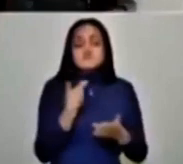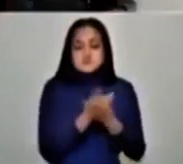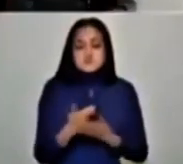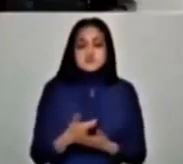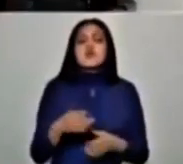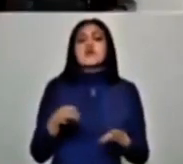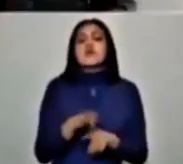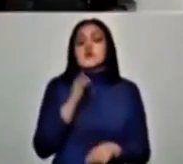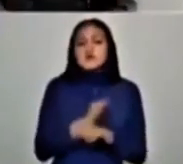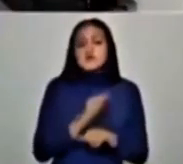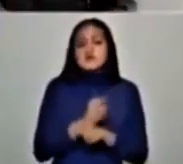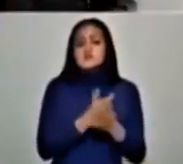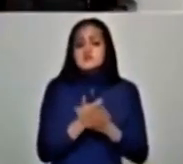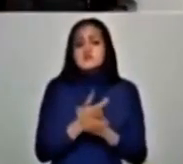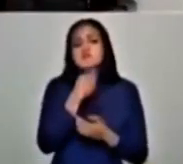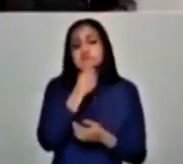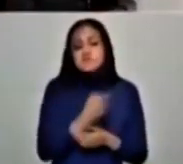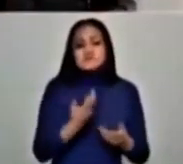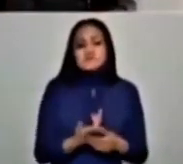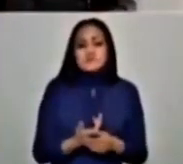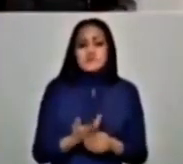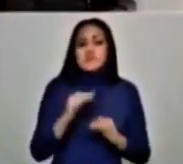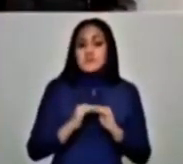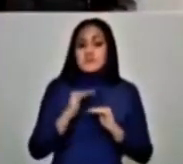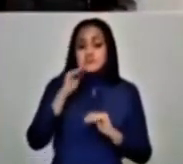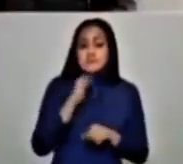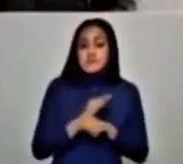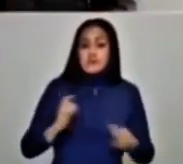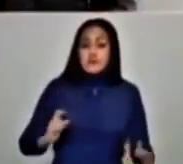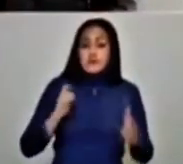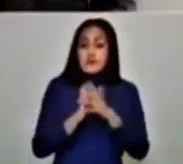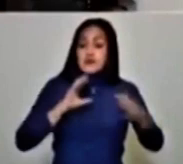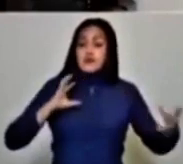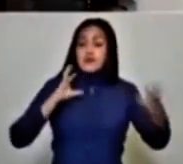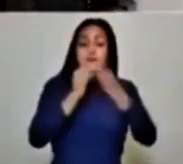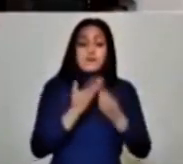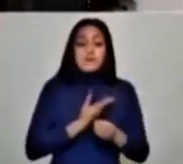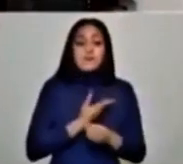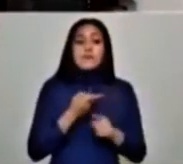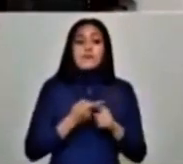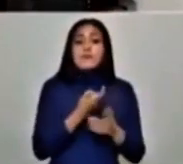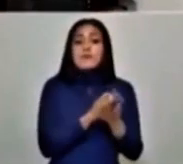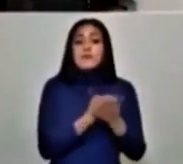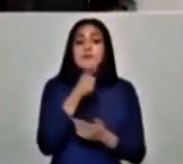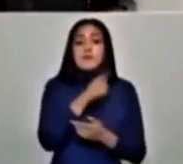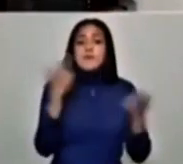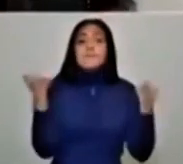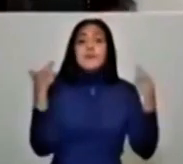estos recursos? Hay que destacar que la mayor parte de estos recursos se va a la plantilla del